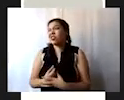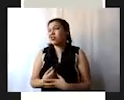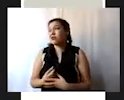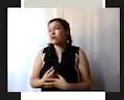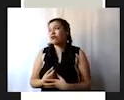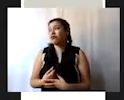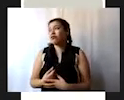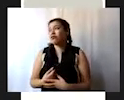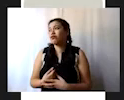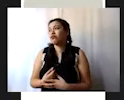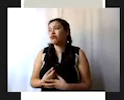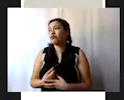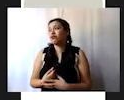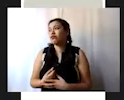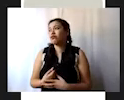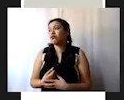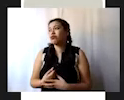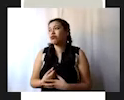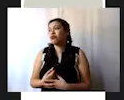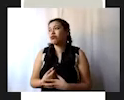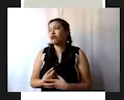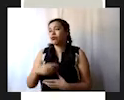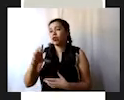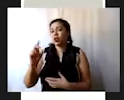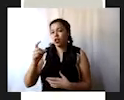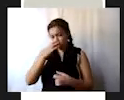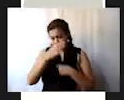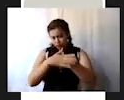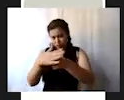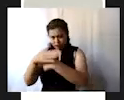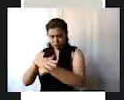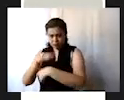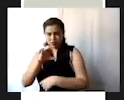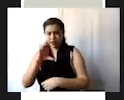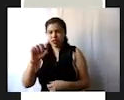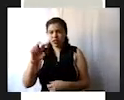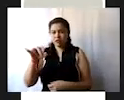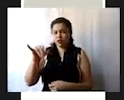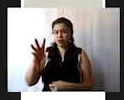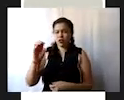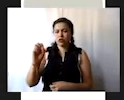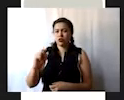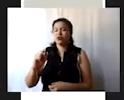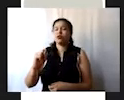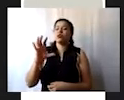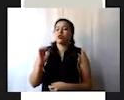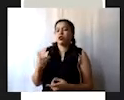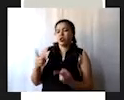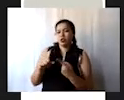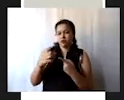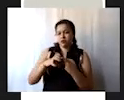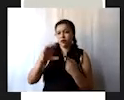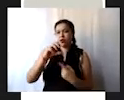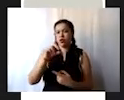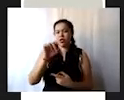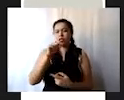son convocatorias que te piden un ODS en particular, como esta de Civicus que pregunta sobre el ODS 16, Paz,